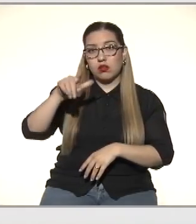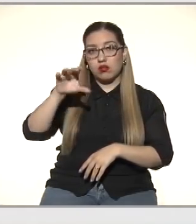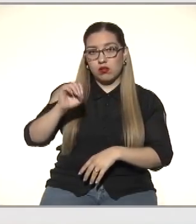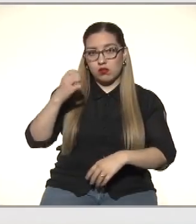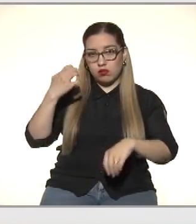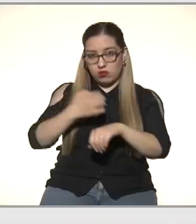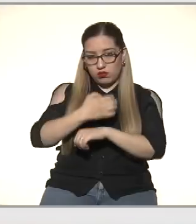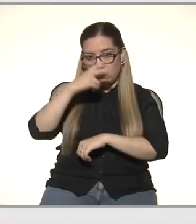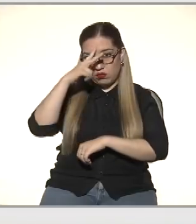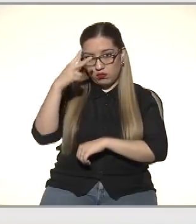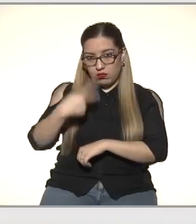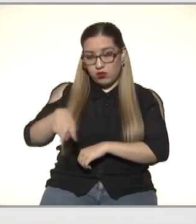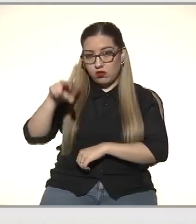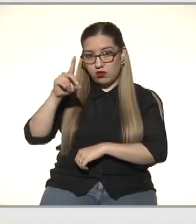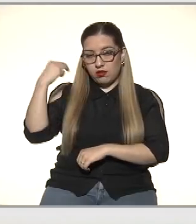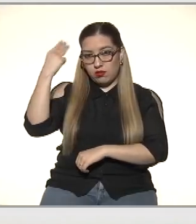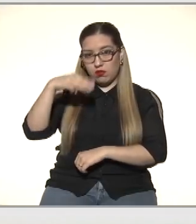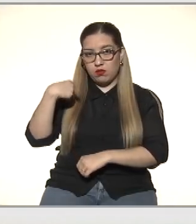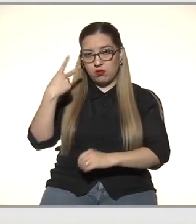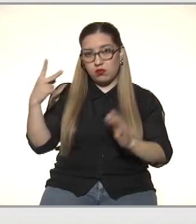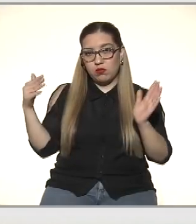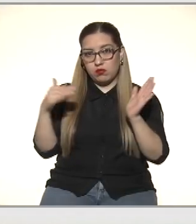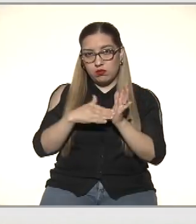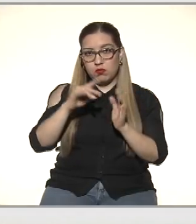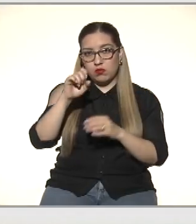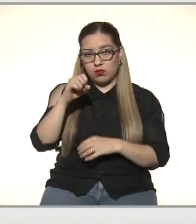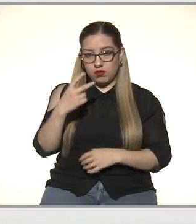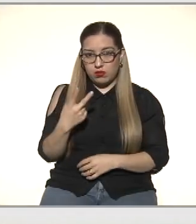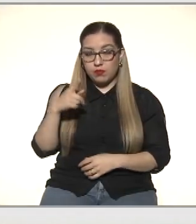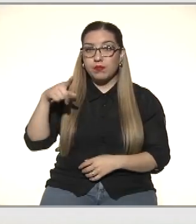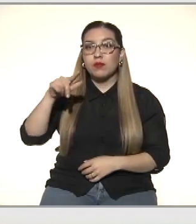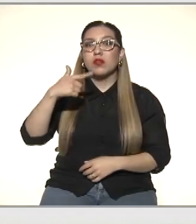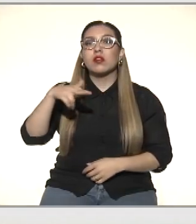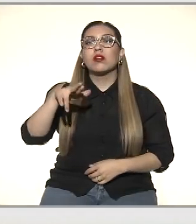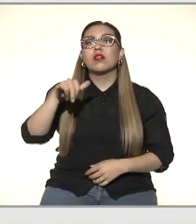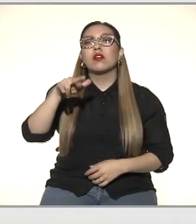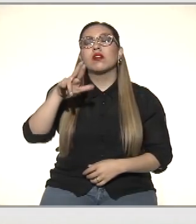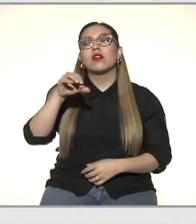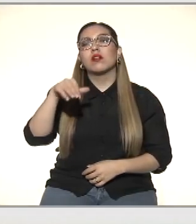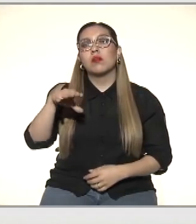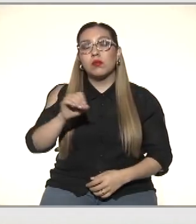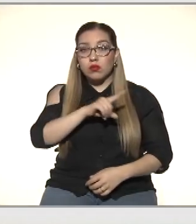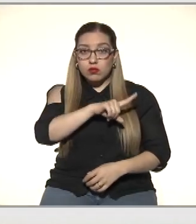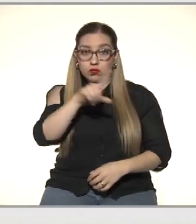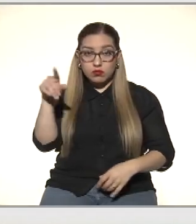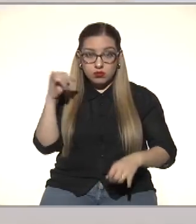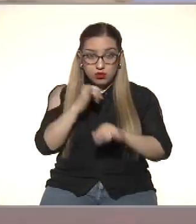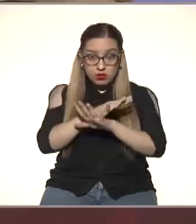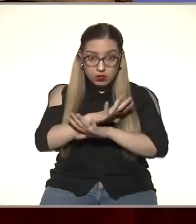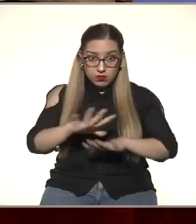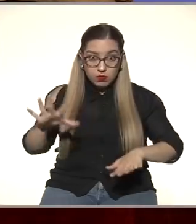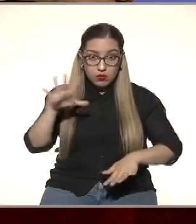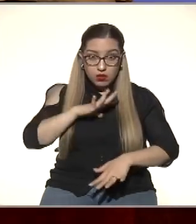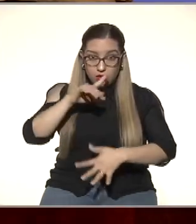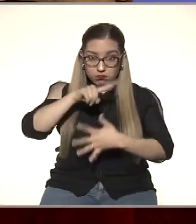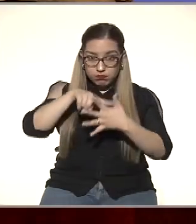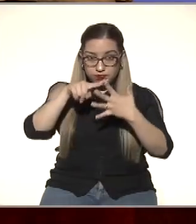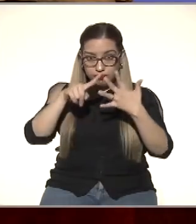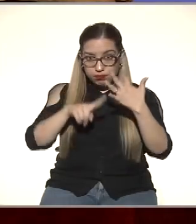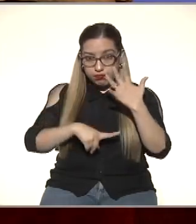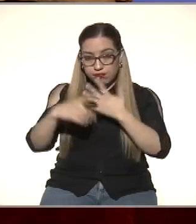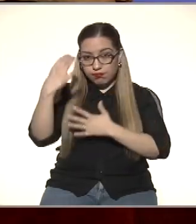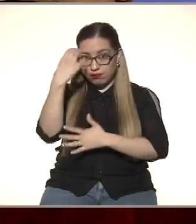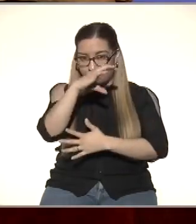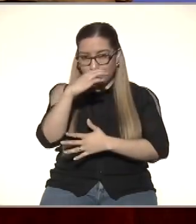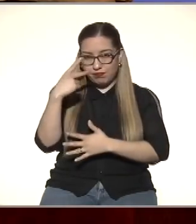México, el 30 de marzo de 2022. Guillermo Fernández Ballesteros, si tiene información sobre alguna de las personas que le mostré,